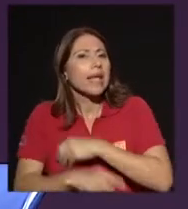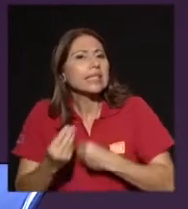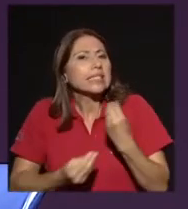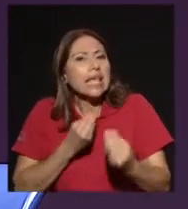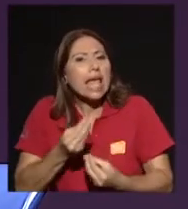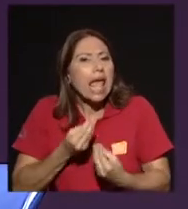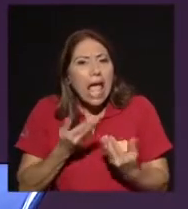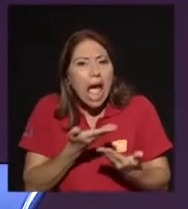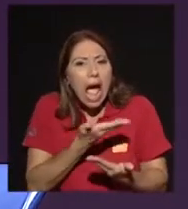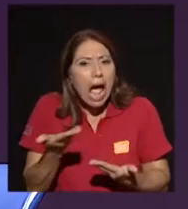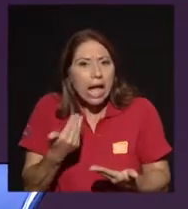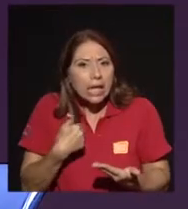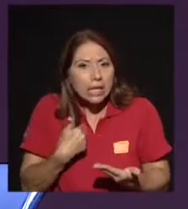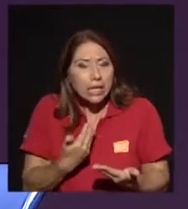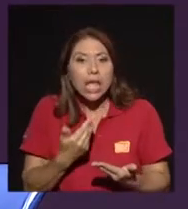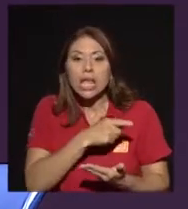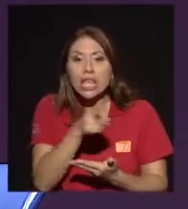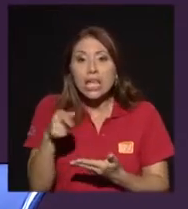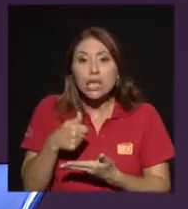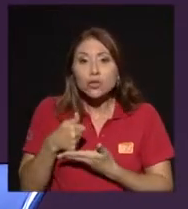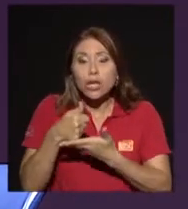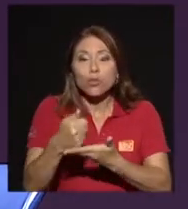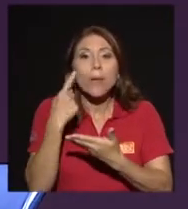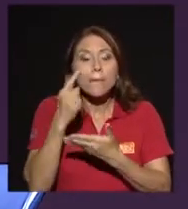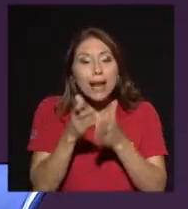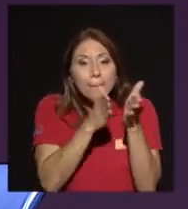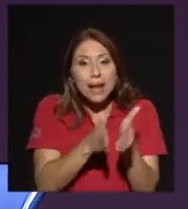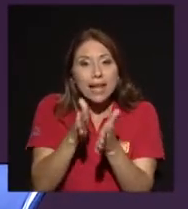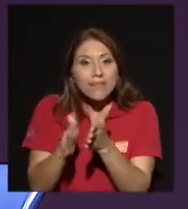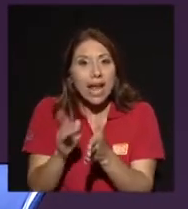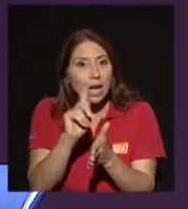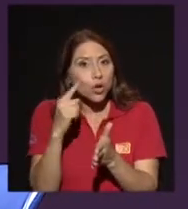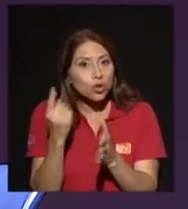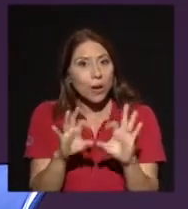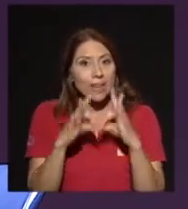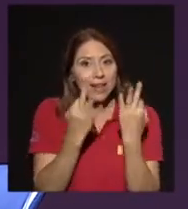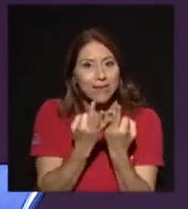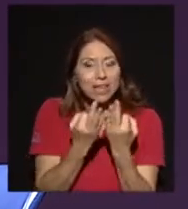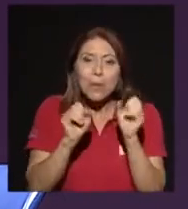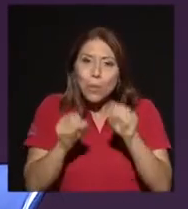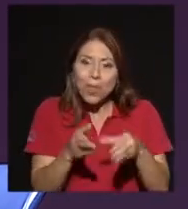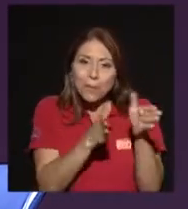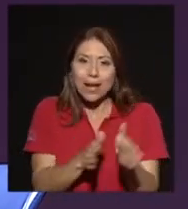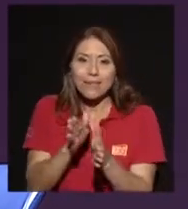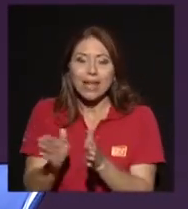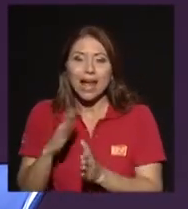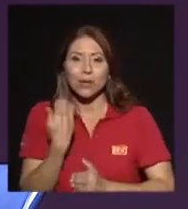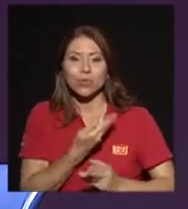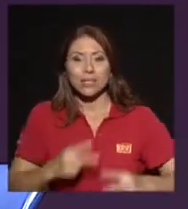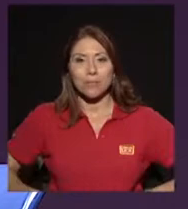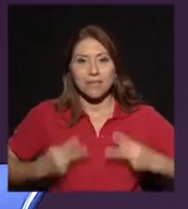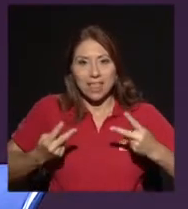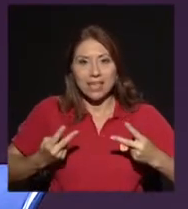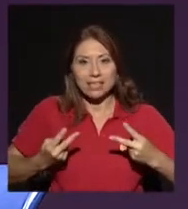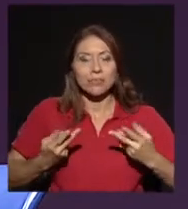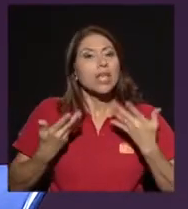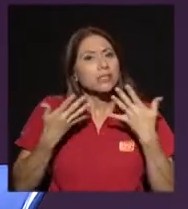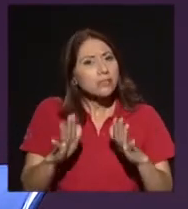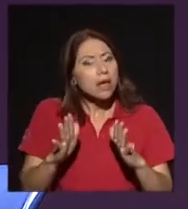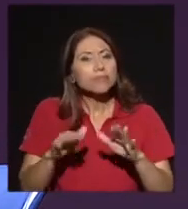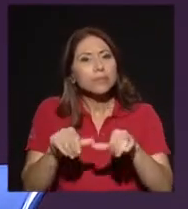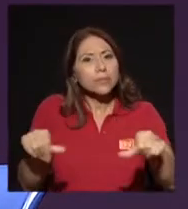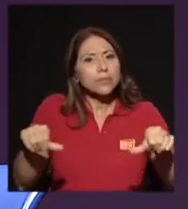ellos ayudan a planificar más allá de la familia, a planificar nuestras vidas. A pesar de los avances en el campo de la salud